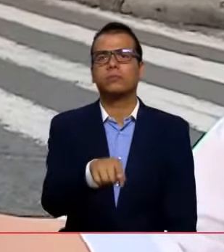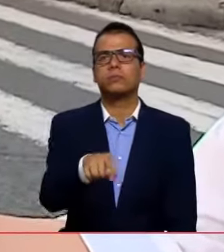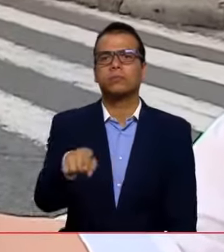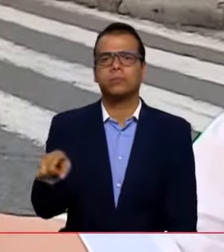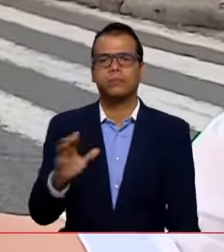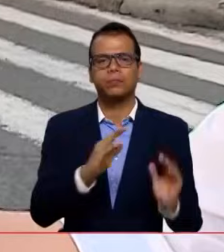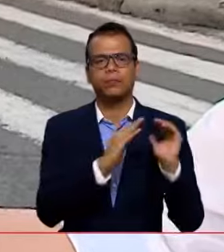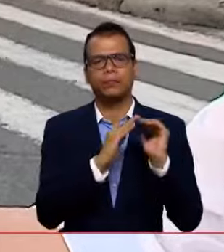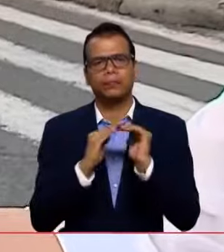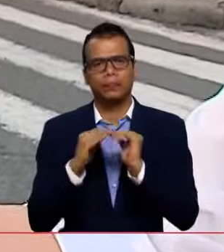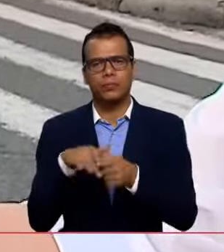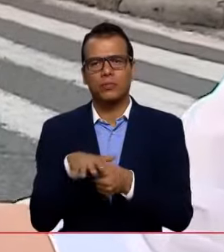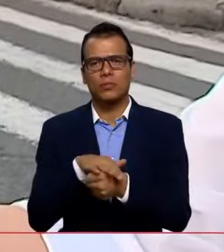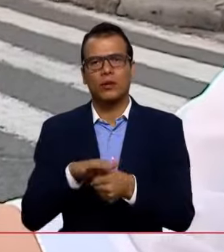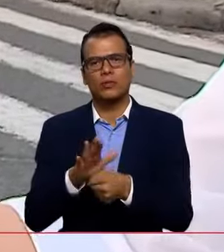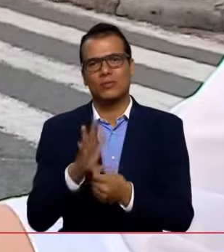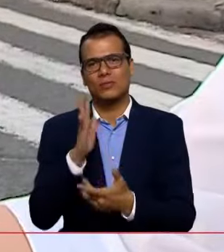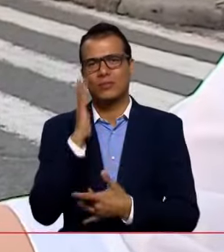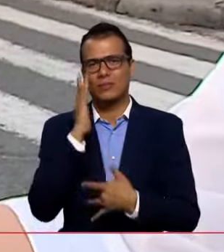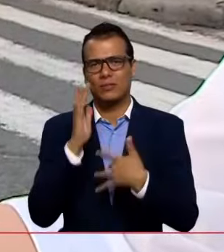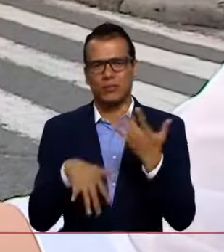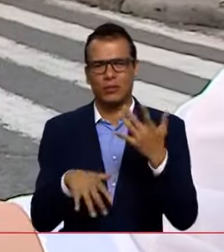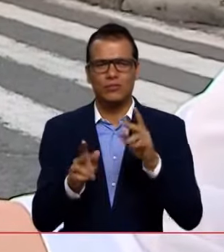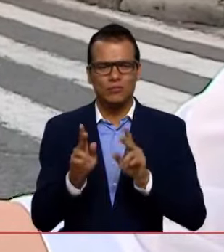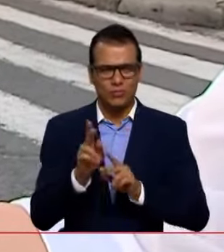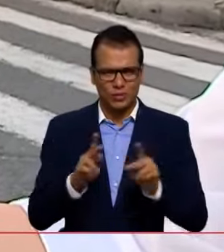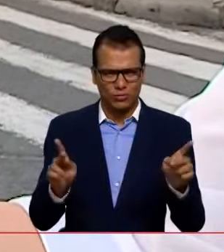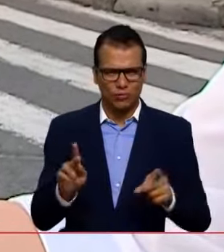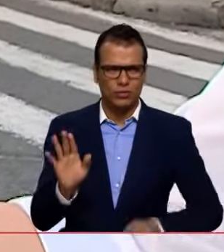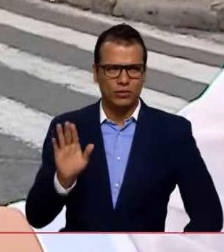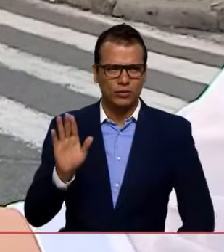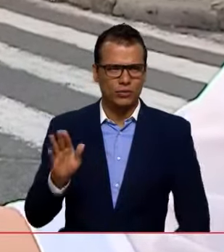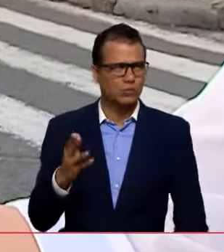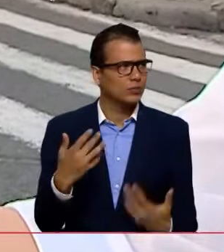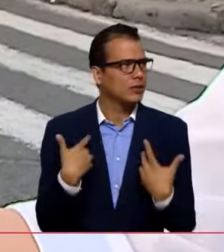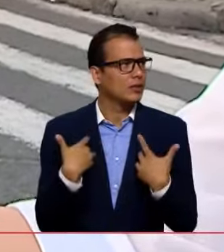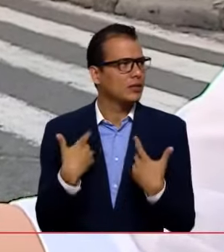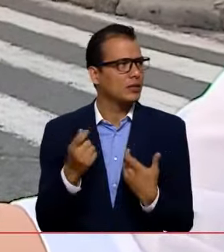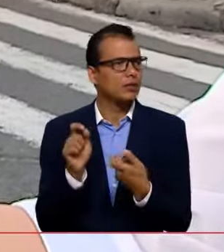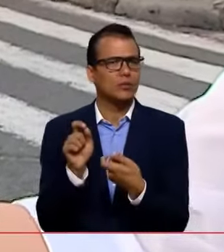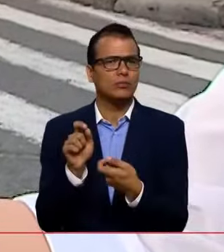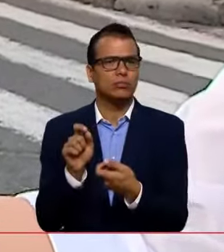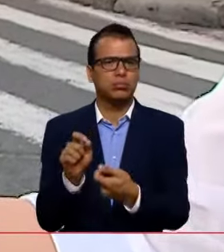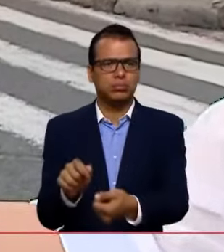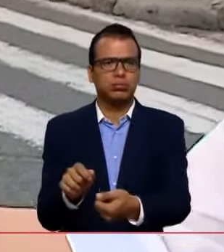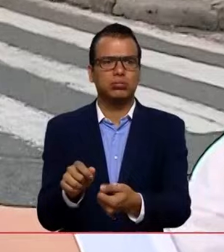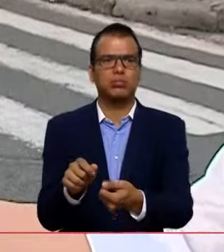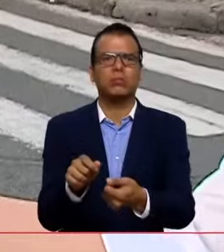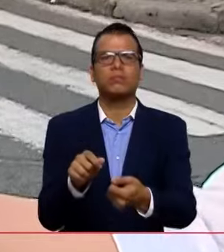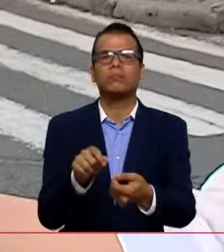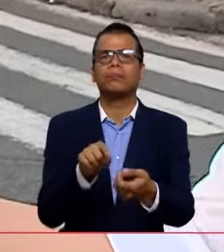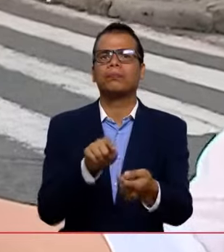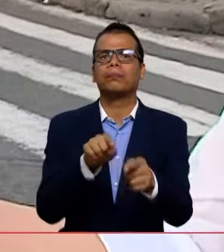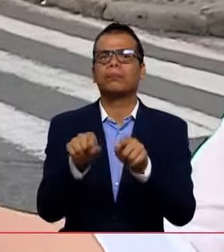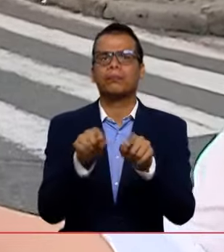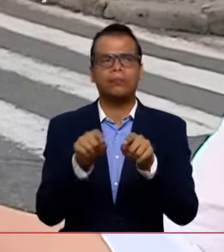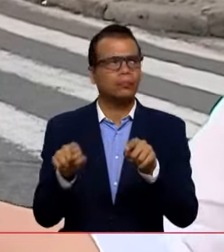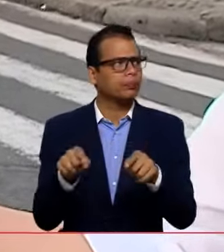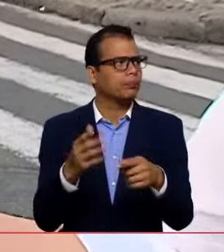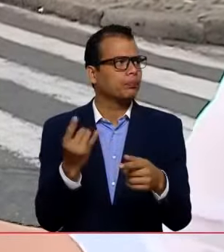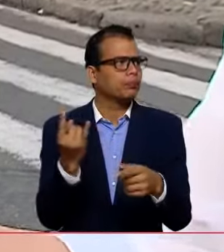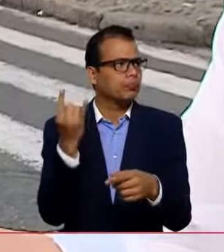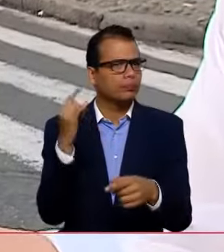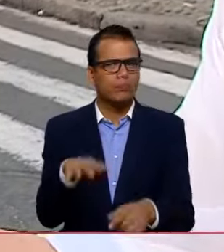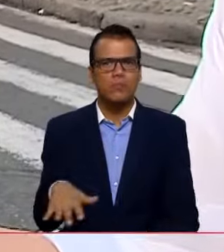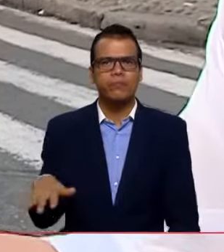como es San Antonio. Entonces, la gente que interviene o que quiere hacer inversiones en estos sectores